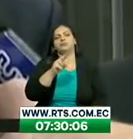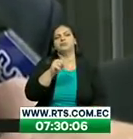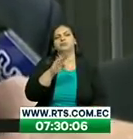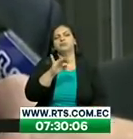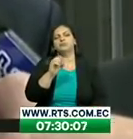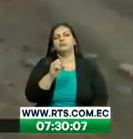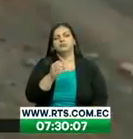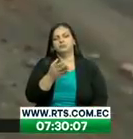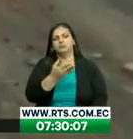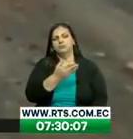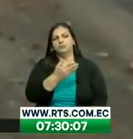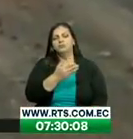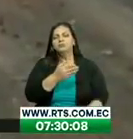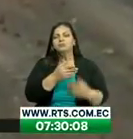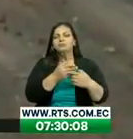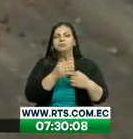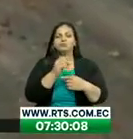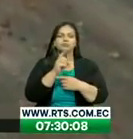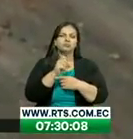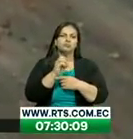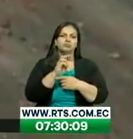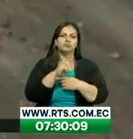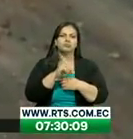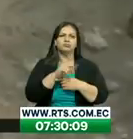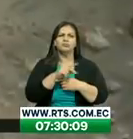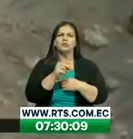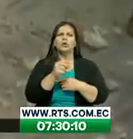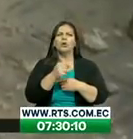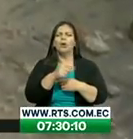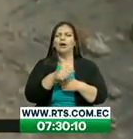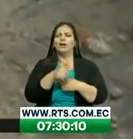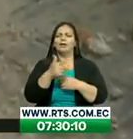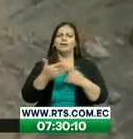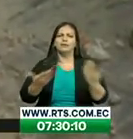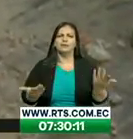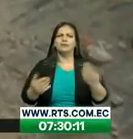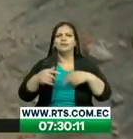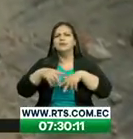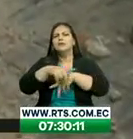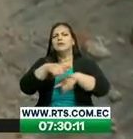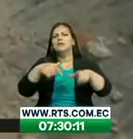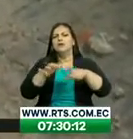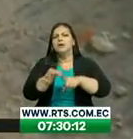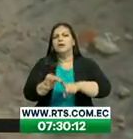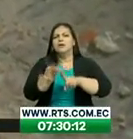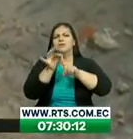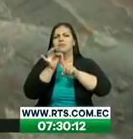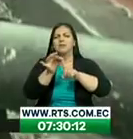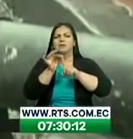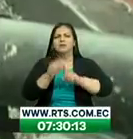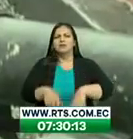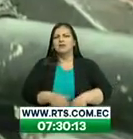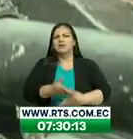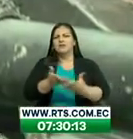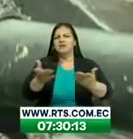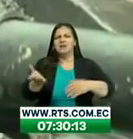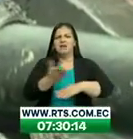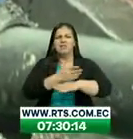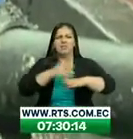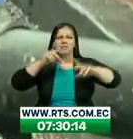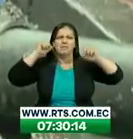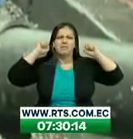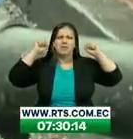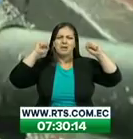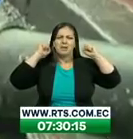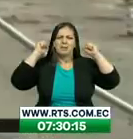están afectadas. Sin embargo, aún es posible determinar el monto económico que se deberá invertir en el casco colonial para reconstruir todos